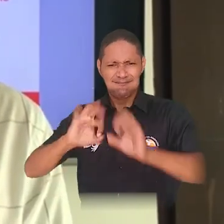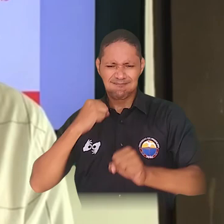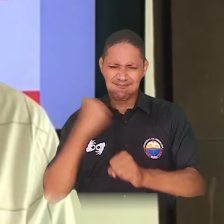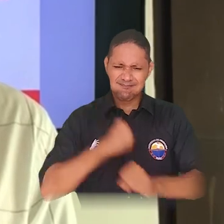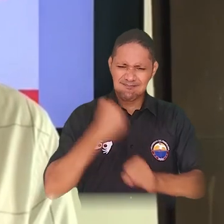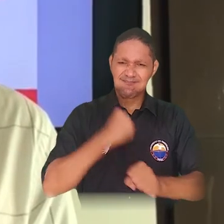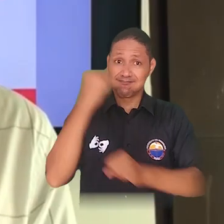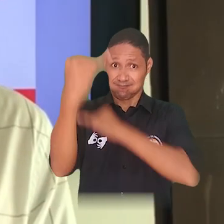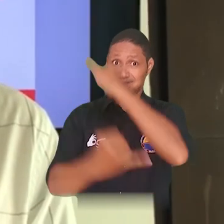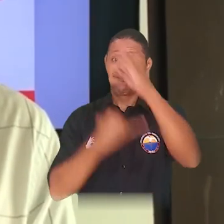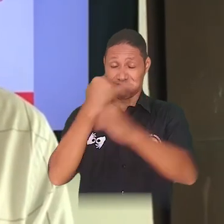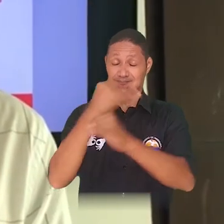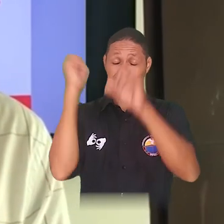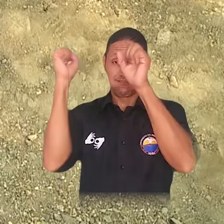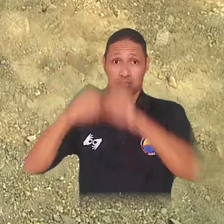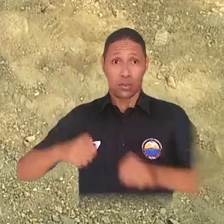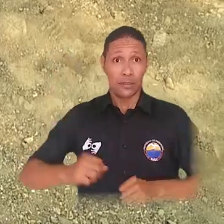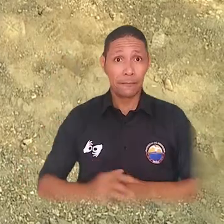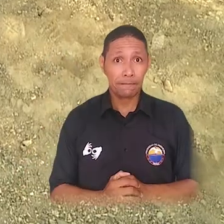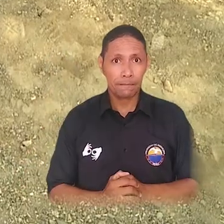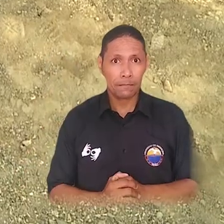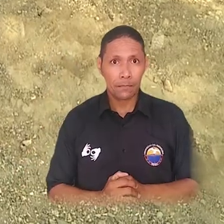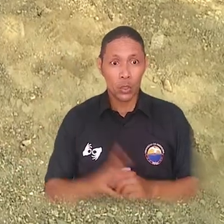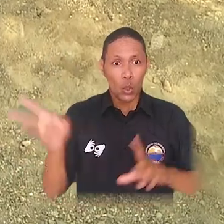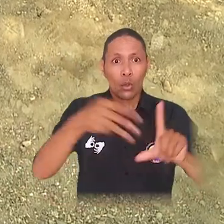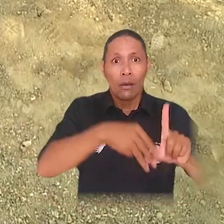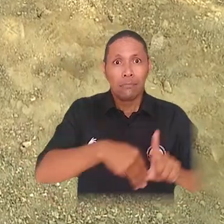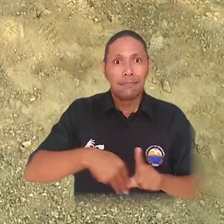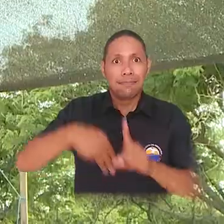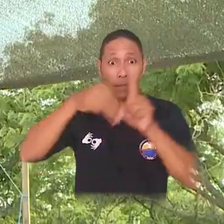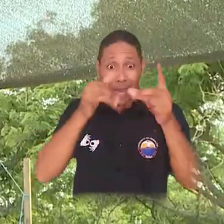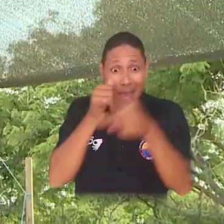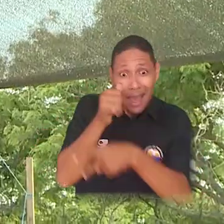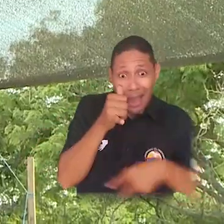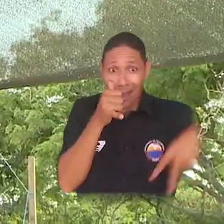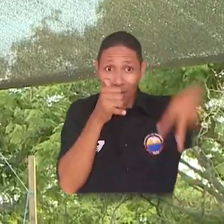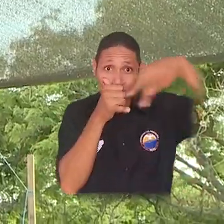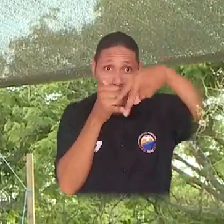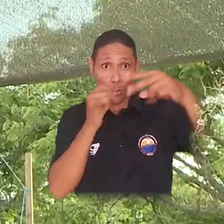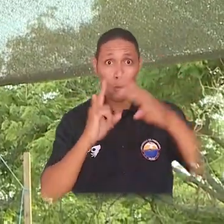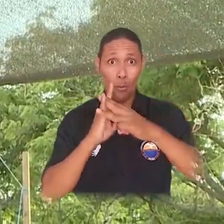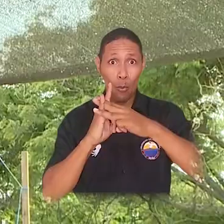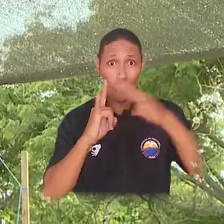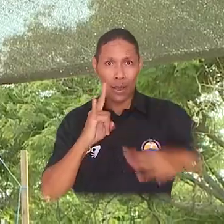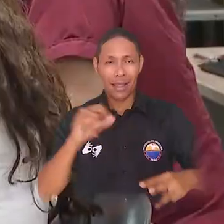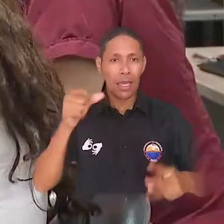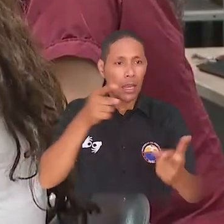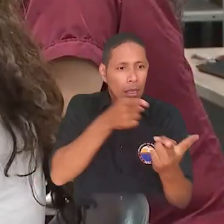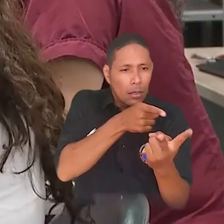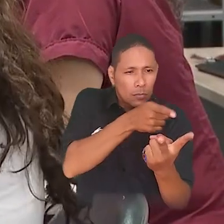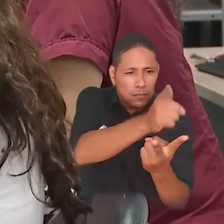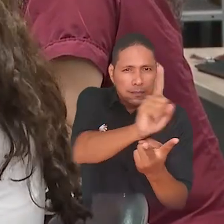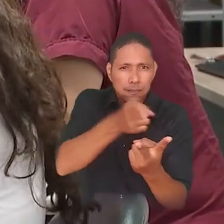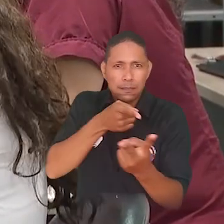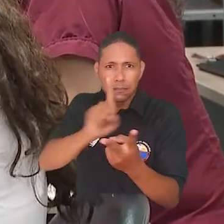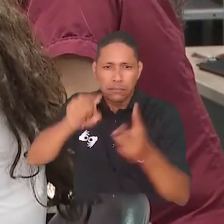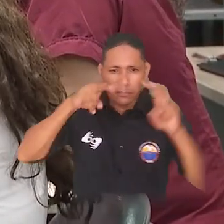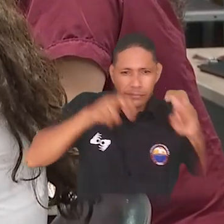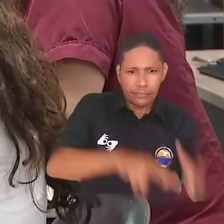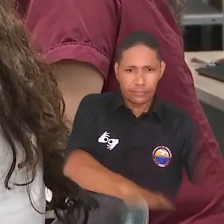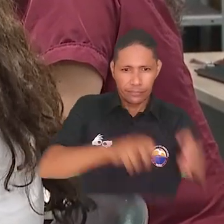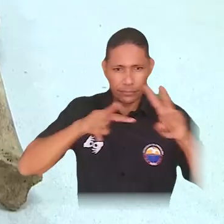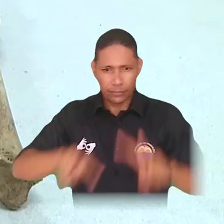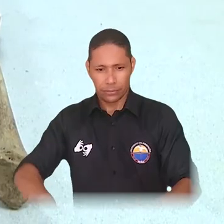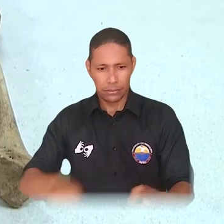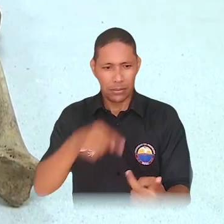para laborar a nivel internacional. Vale destacar que la maestría en antropología de Uni Magdalena cuenta con dos líneas más de